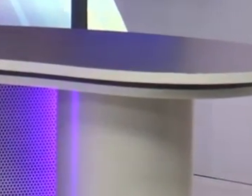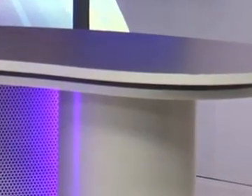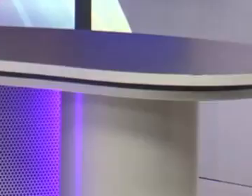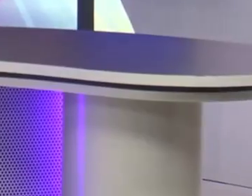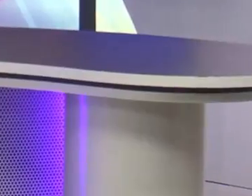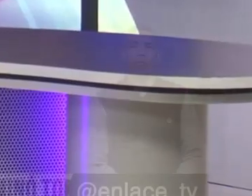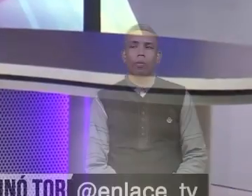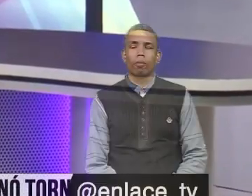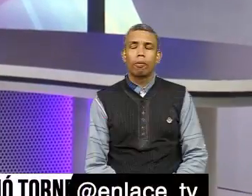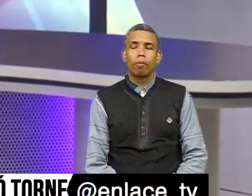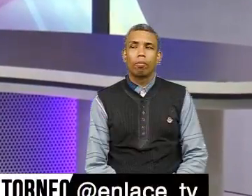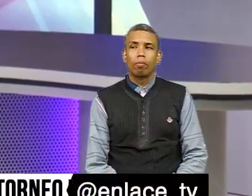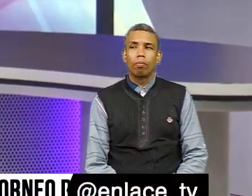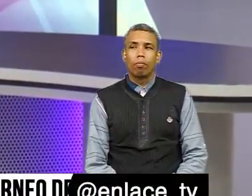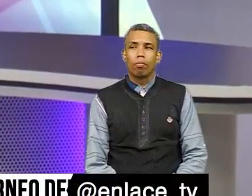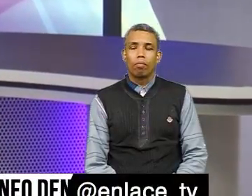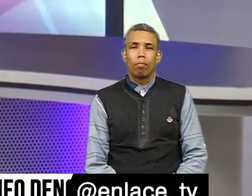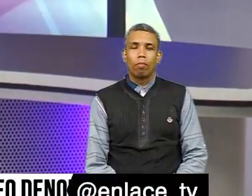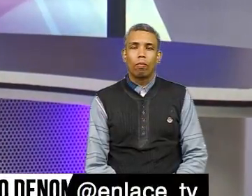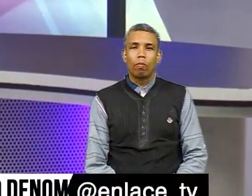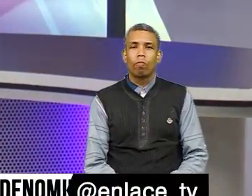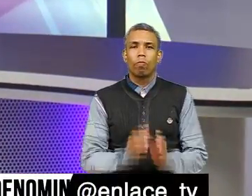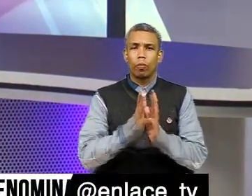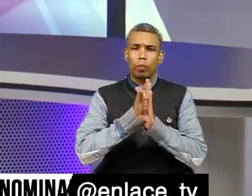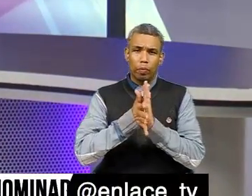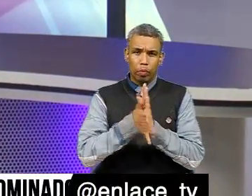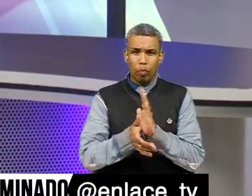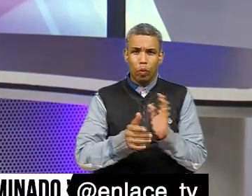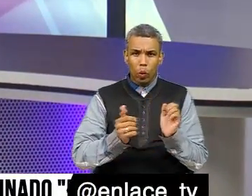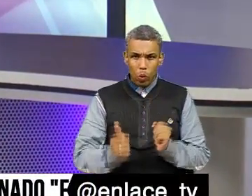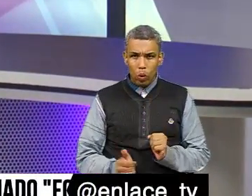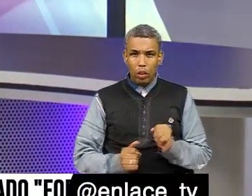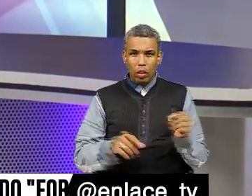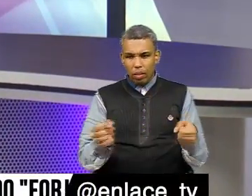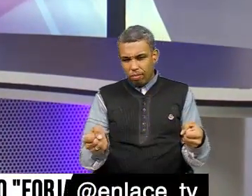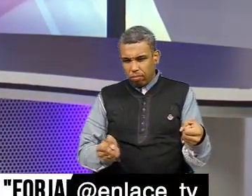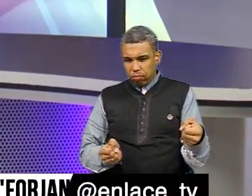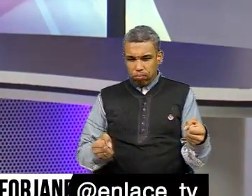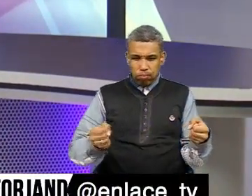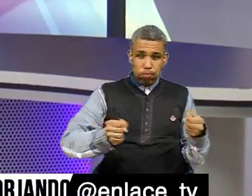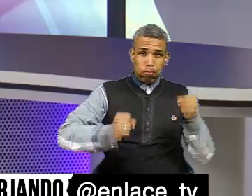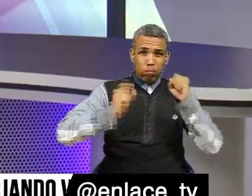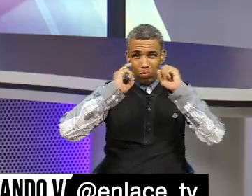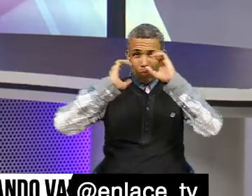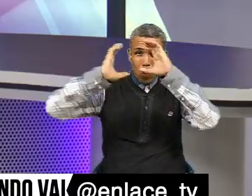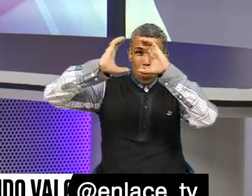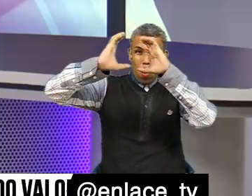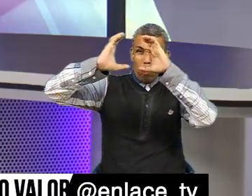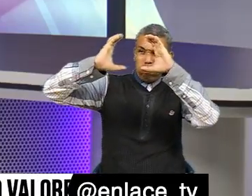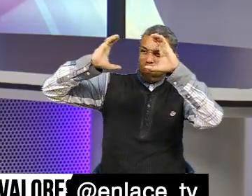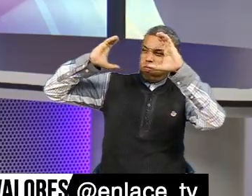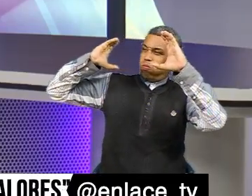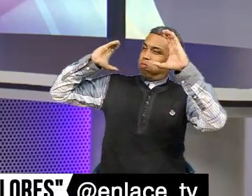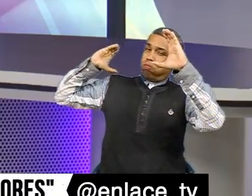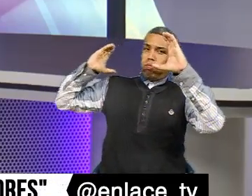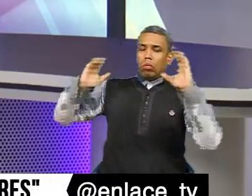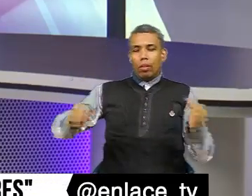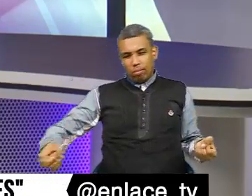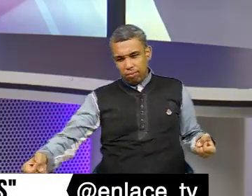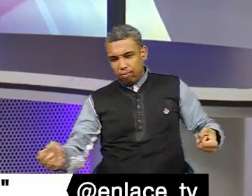Iniciamos con el desarrollo de la información. Un camión cisterna cargado con nafta presentó fallas, registrando fuga del combustible, hecho que